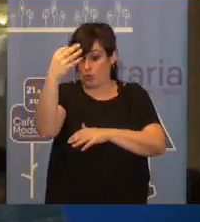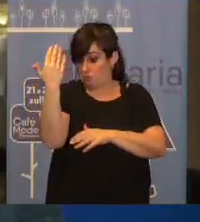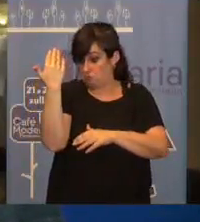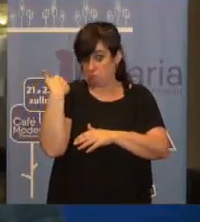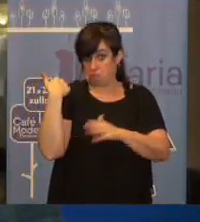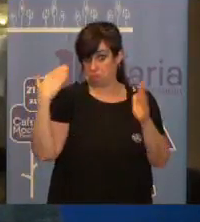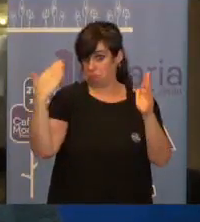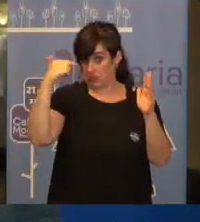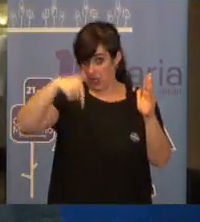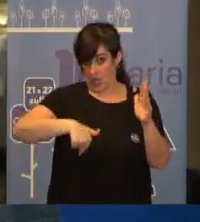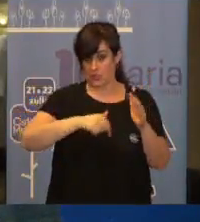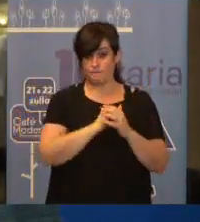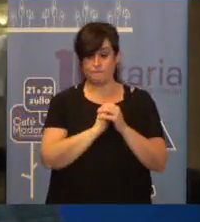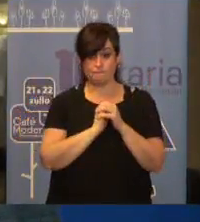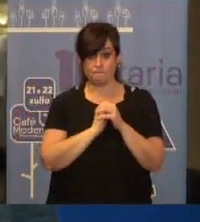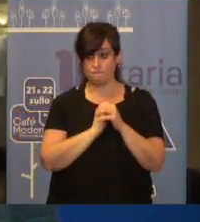dende a transición democrática.